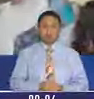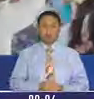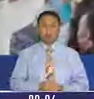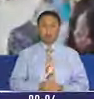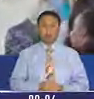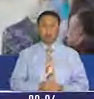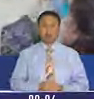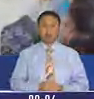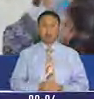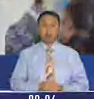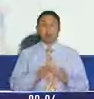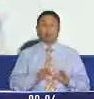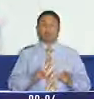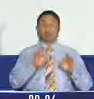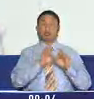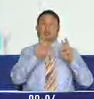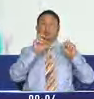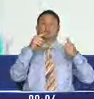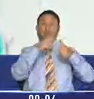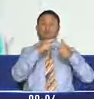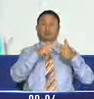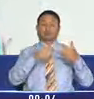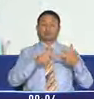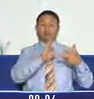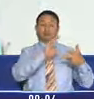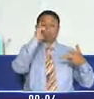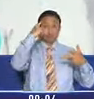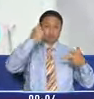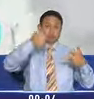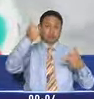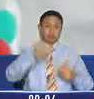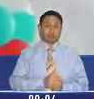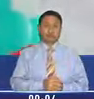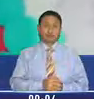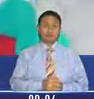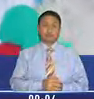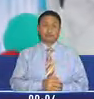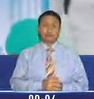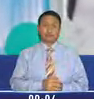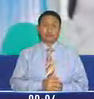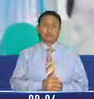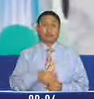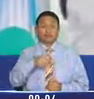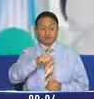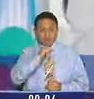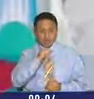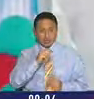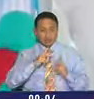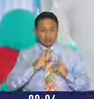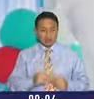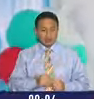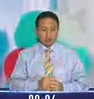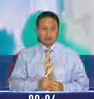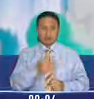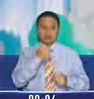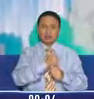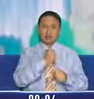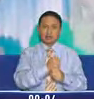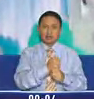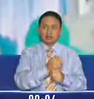sus más importantes puntos dentro del gobierno. Pero más allá de eso, la falta de salud, de